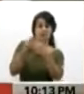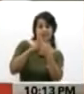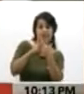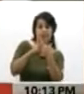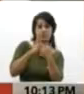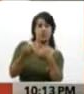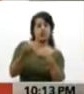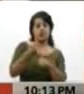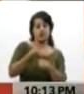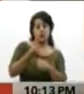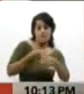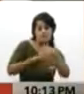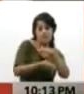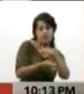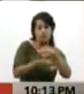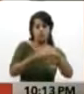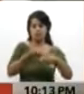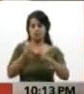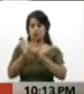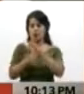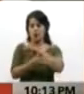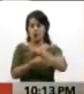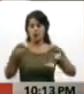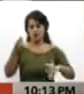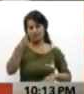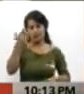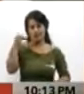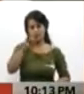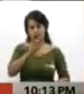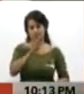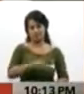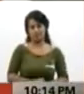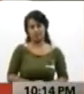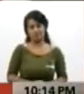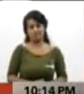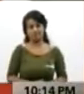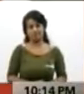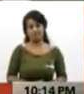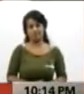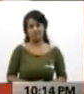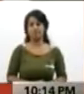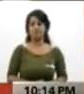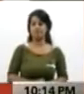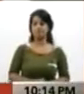robaron. Vean esta joya, esto sí es una joya.